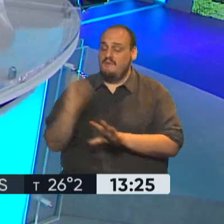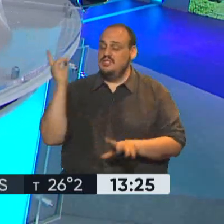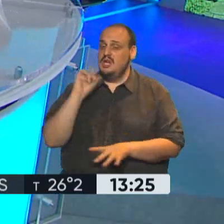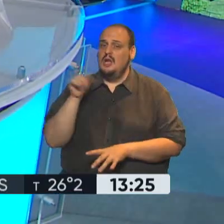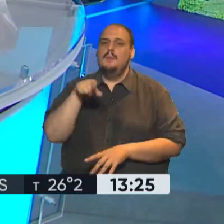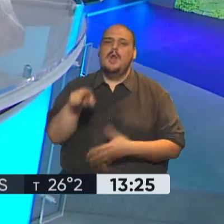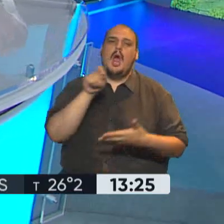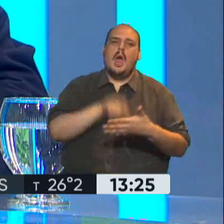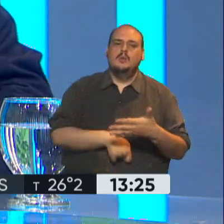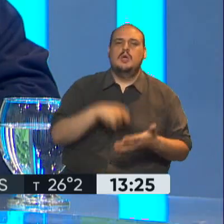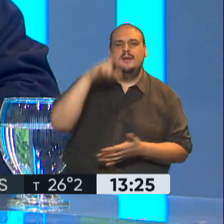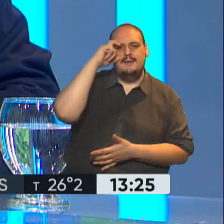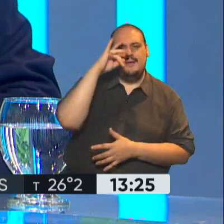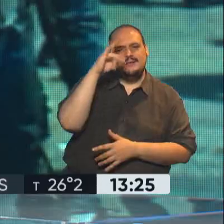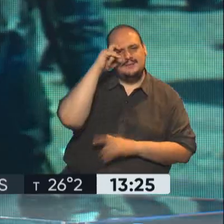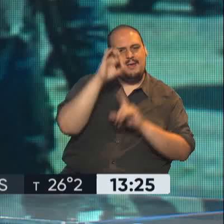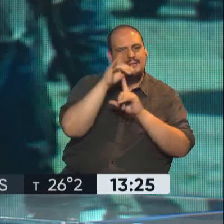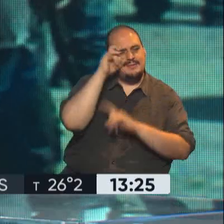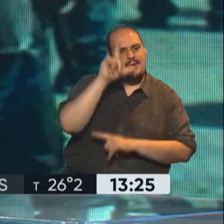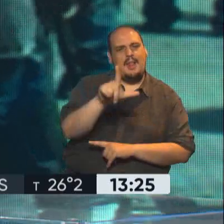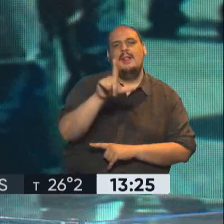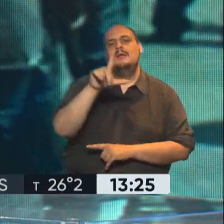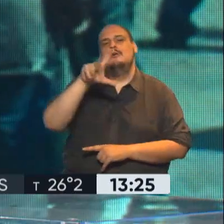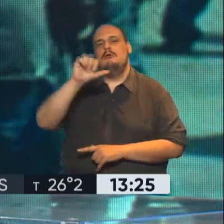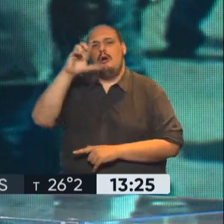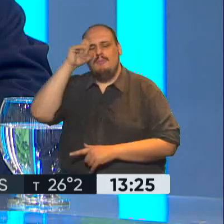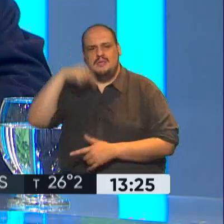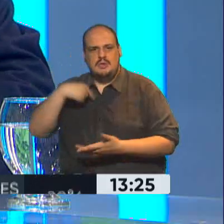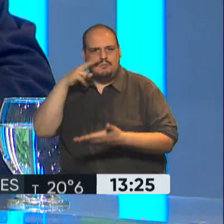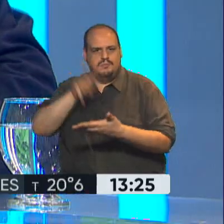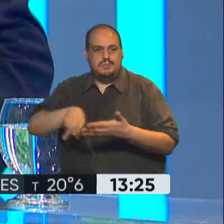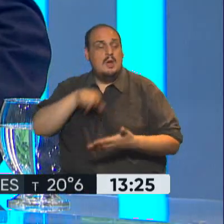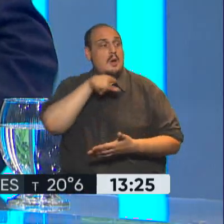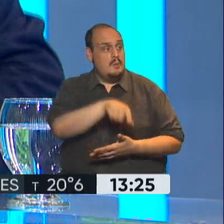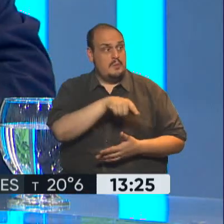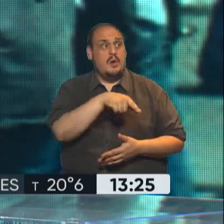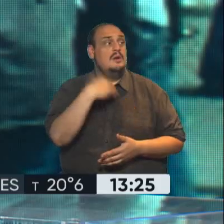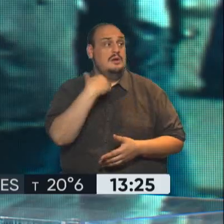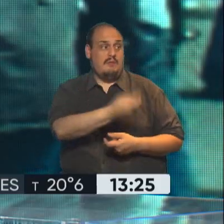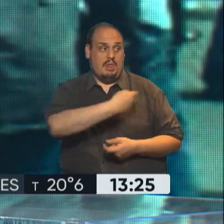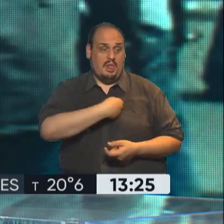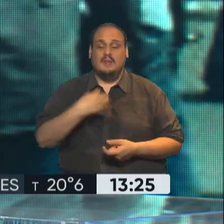Ezequiel Coppel, que sí lo es, ¿no? Leemos a los que saben, por eso lo podemos decir. Me debes un libro de Ezequiel Coppel. Ya llegará.